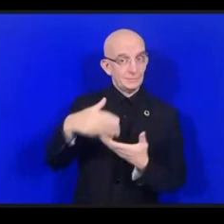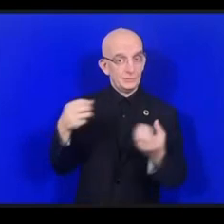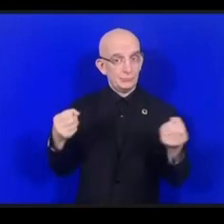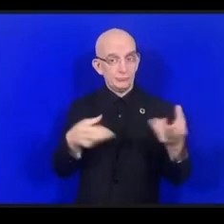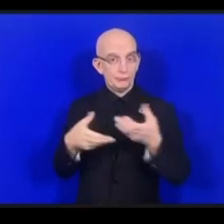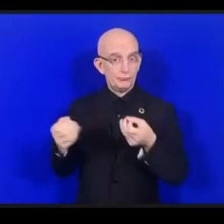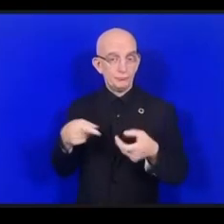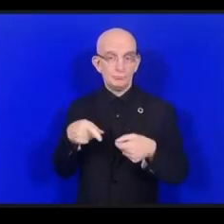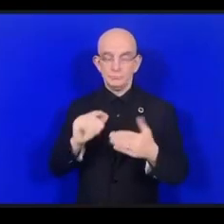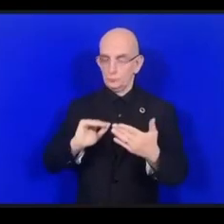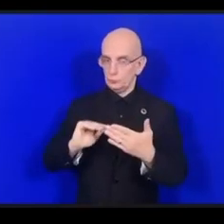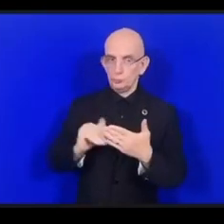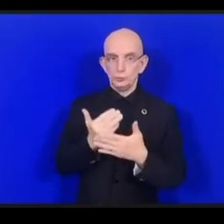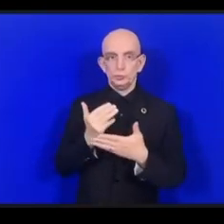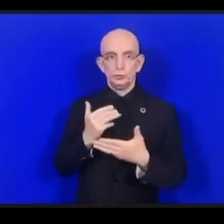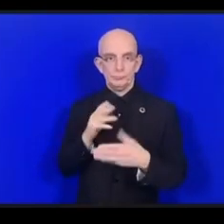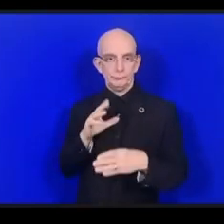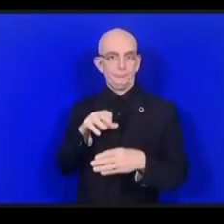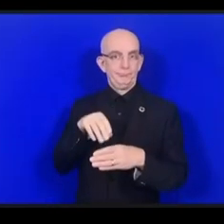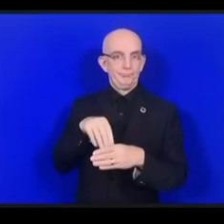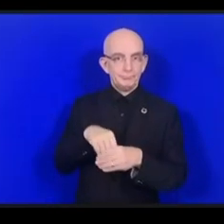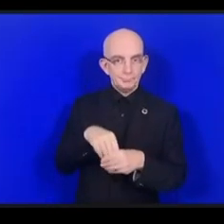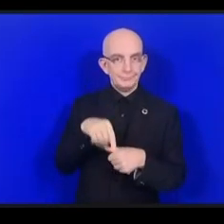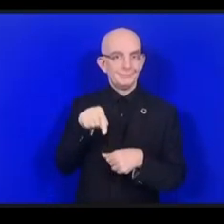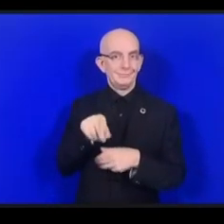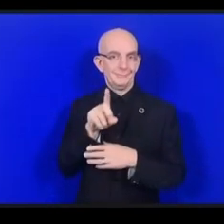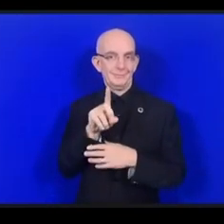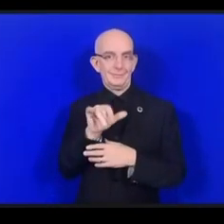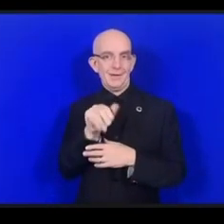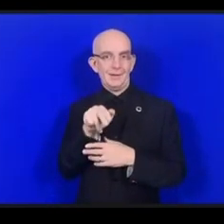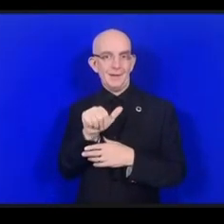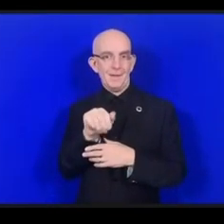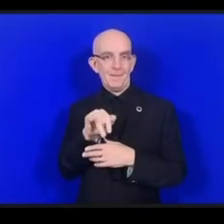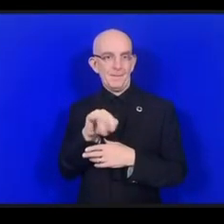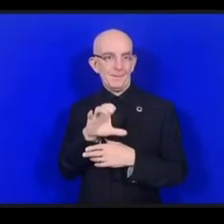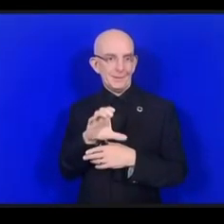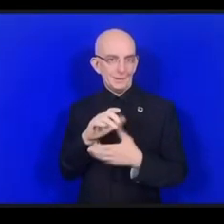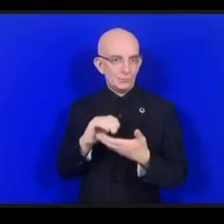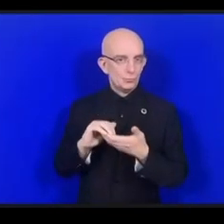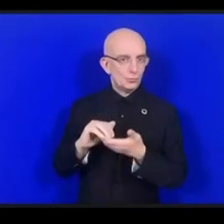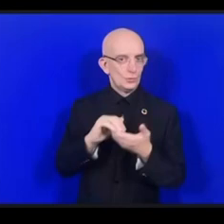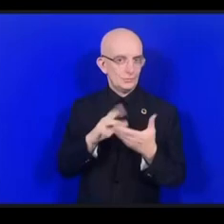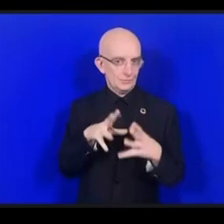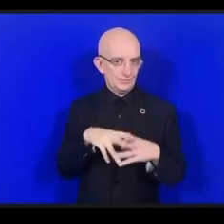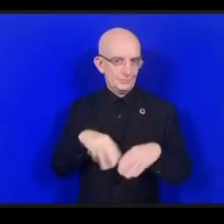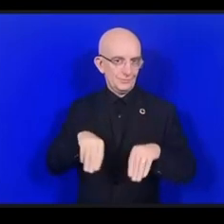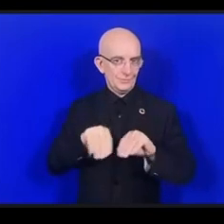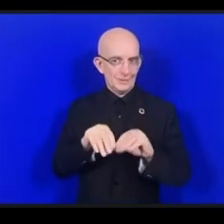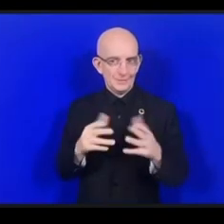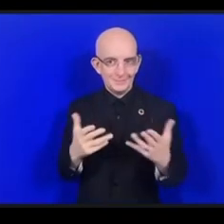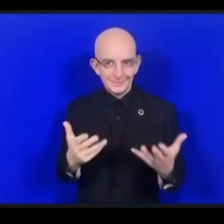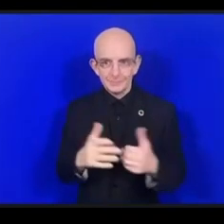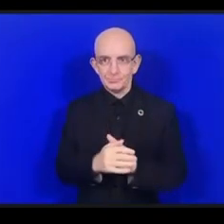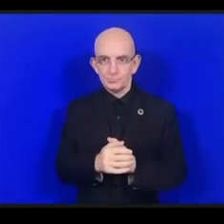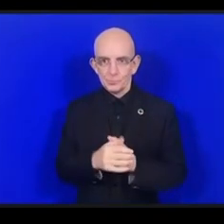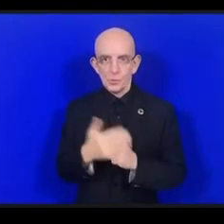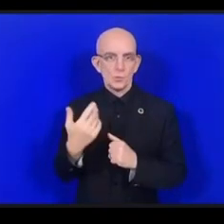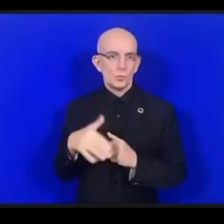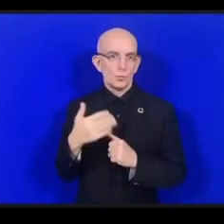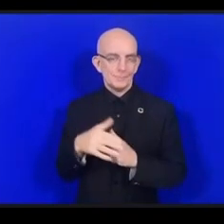este año nos sumamos a esta coalición la coalición